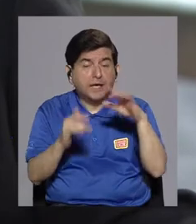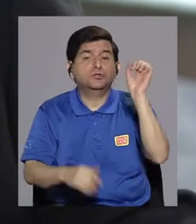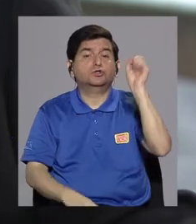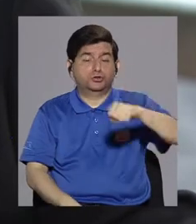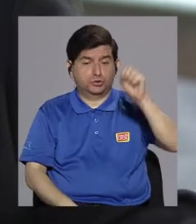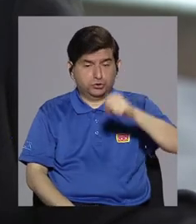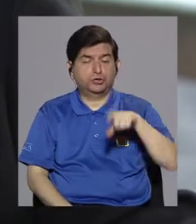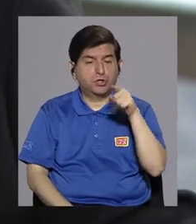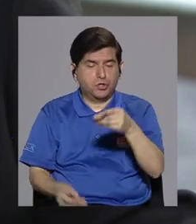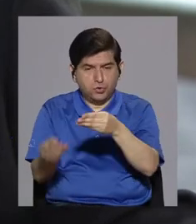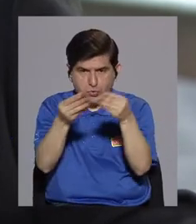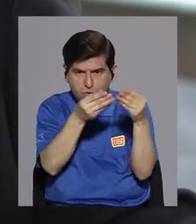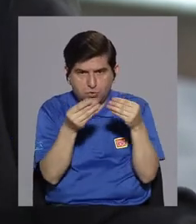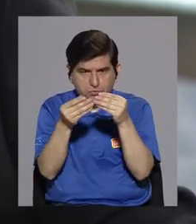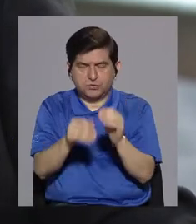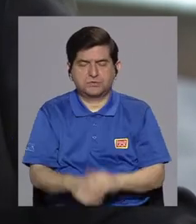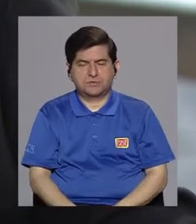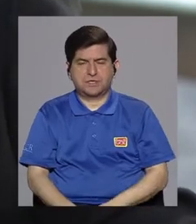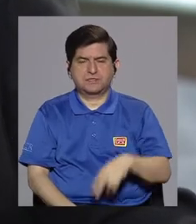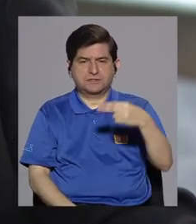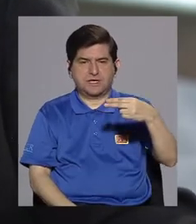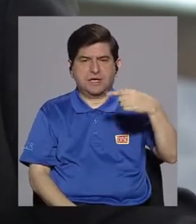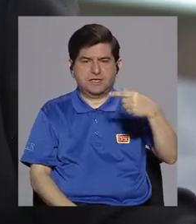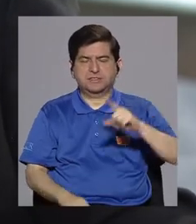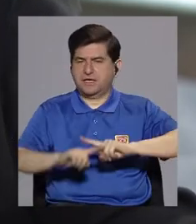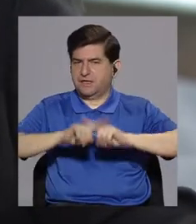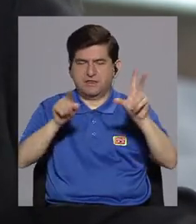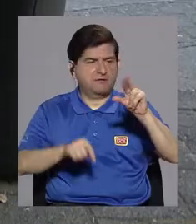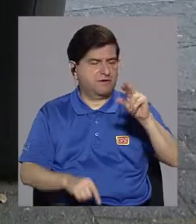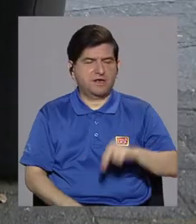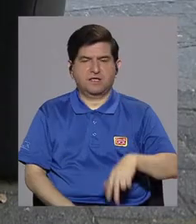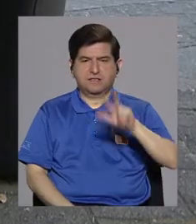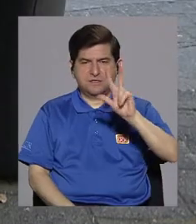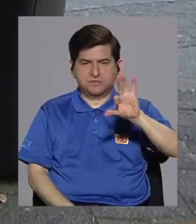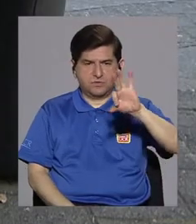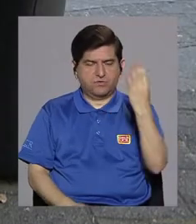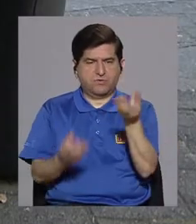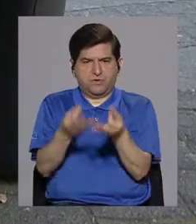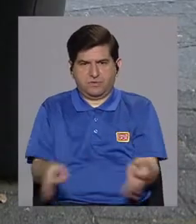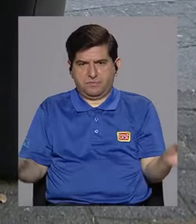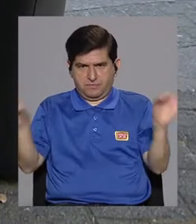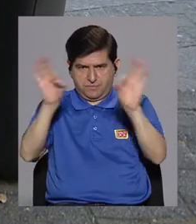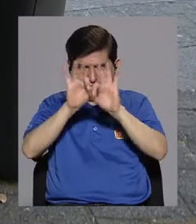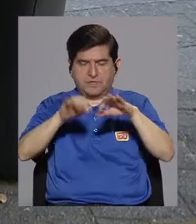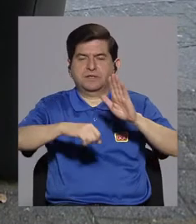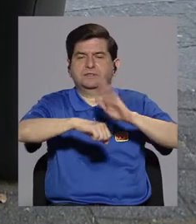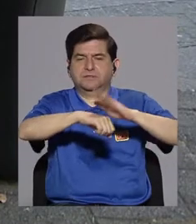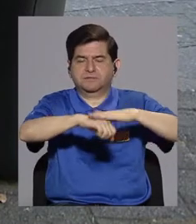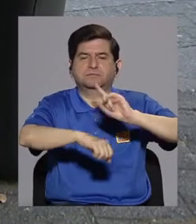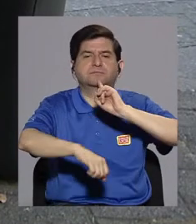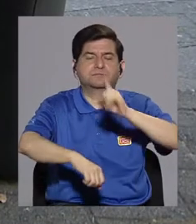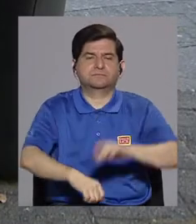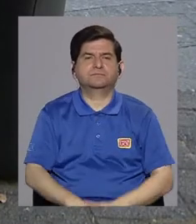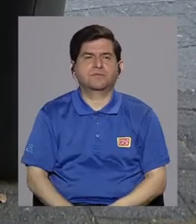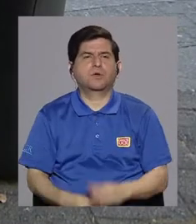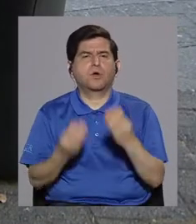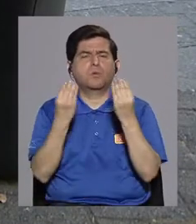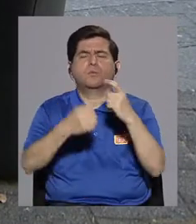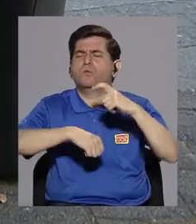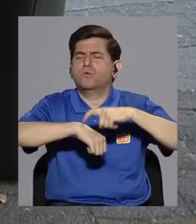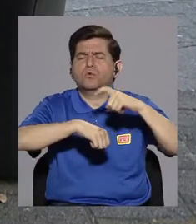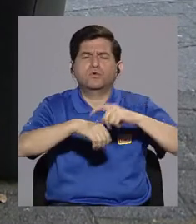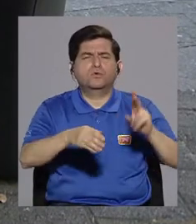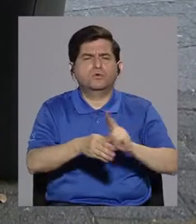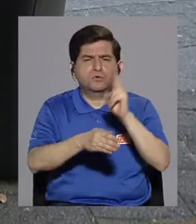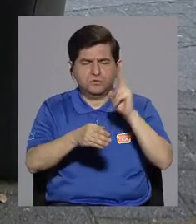piel con estas sustancias tóxicas. Mercurio no es la excepción. Okay. Esas son las tres vías más importantes, aunque déjeme decirle que durante mucho